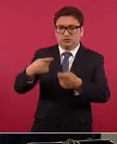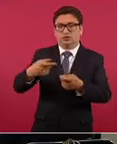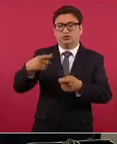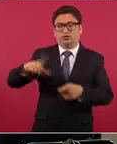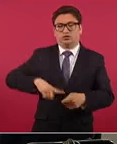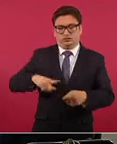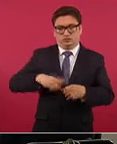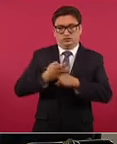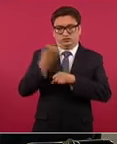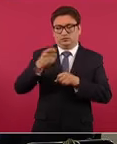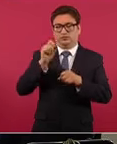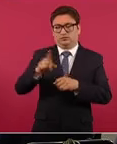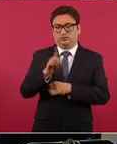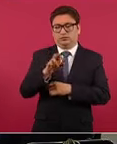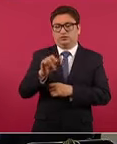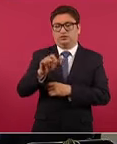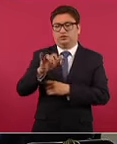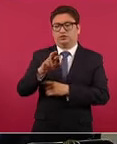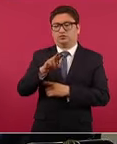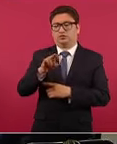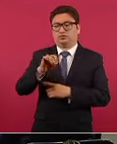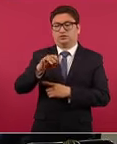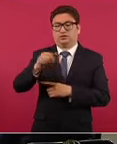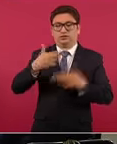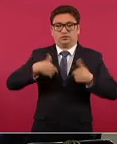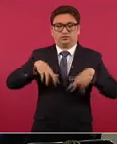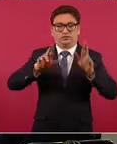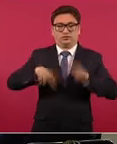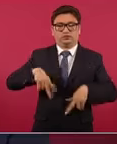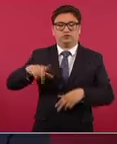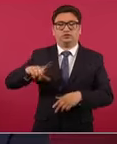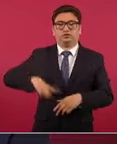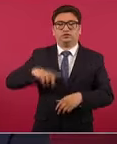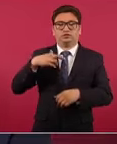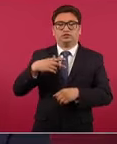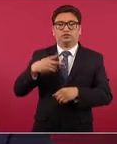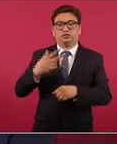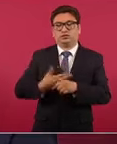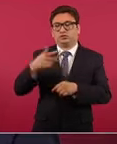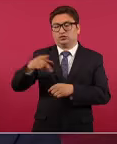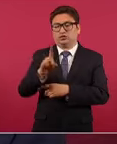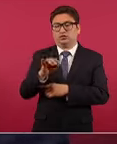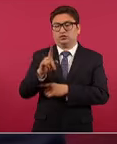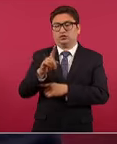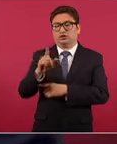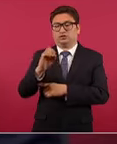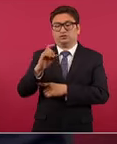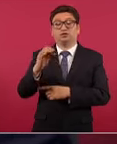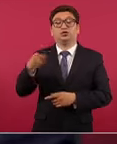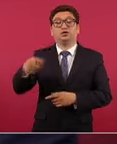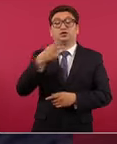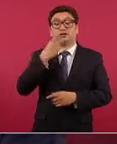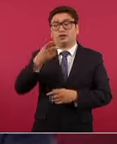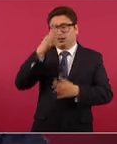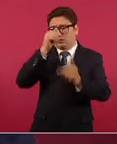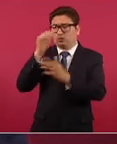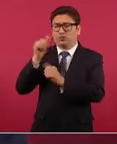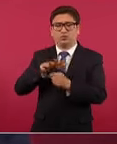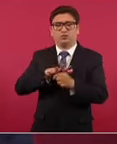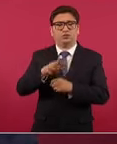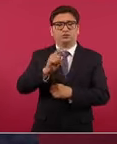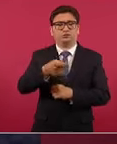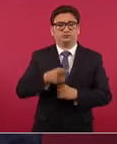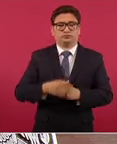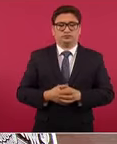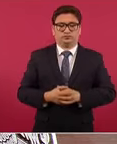del estado estuvo con nosotros el doctor alomía en representación del gobernador durazo y parte de los acuerdos fue